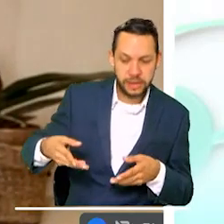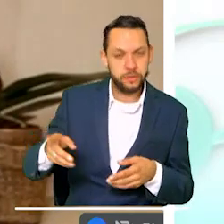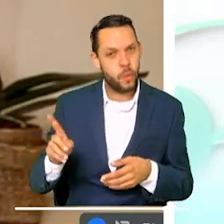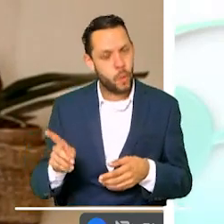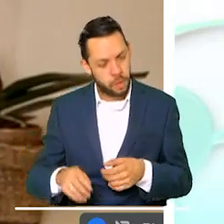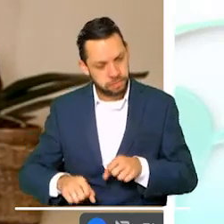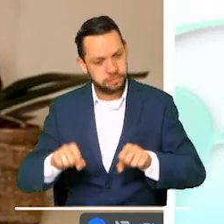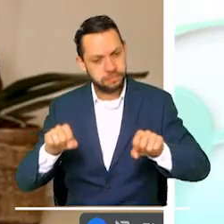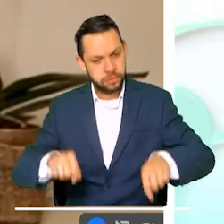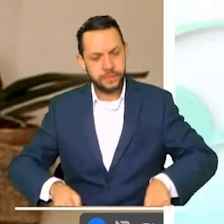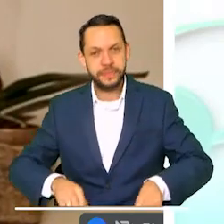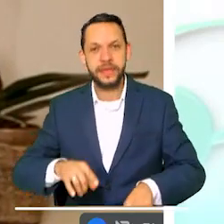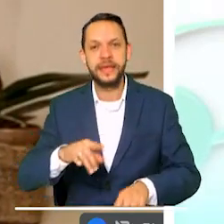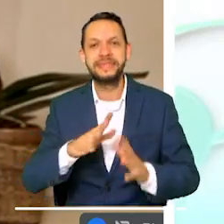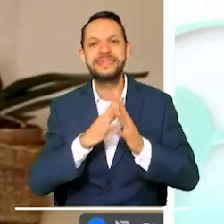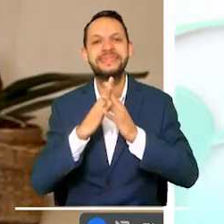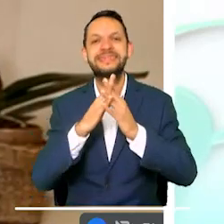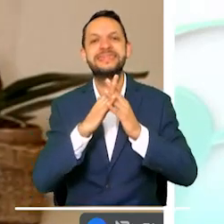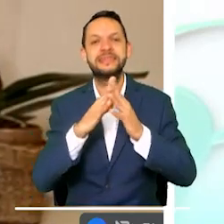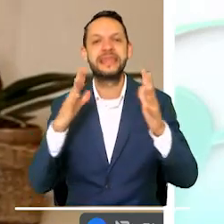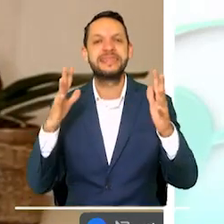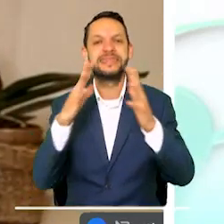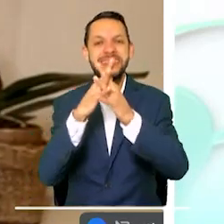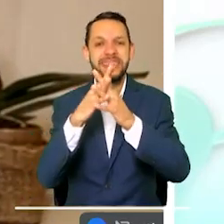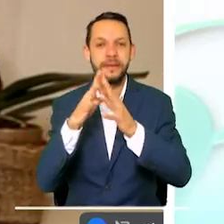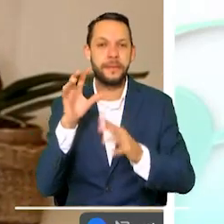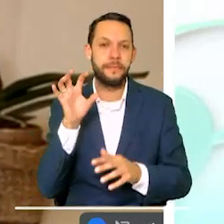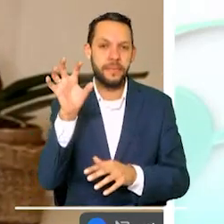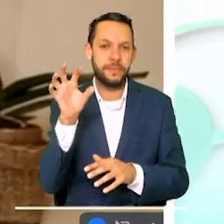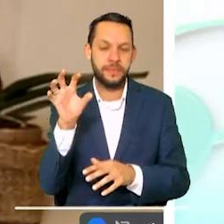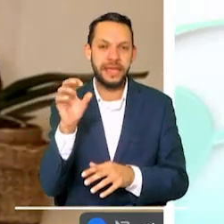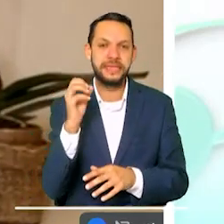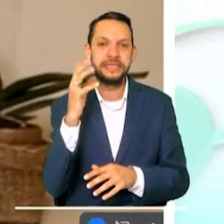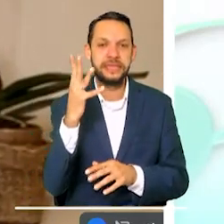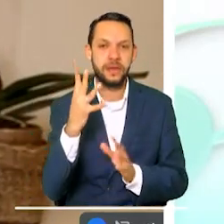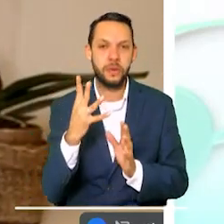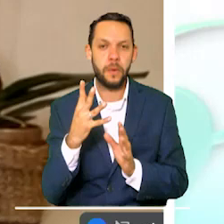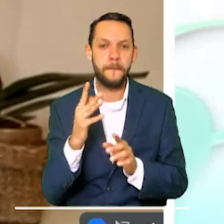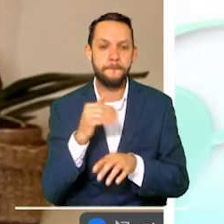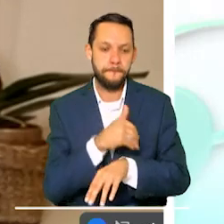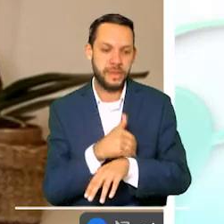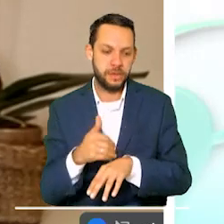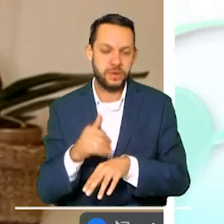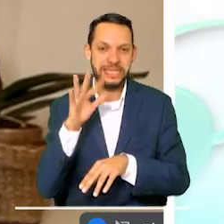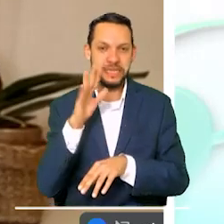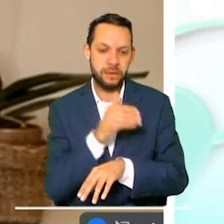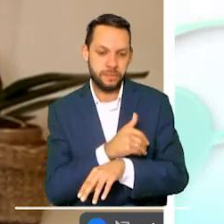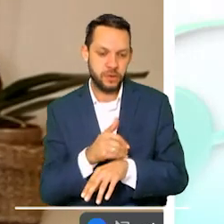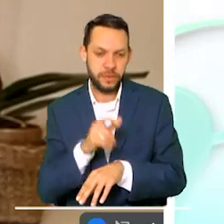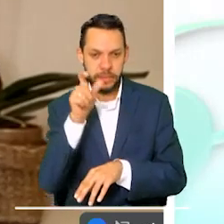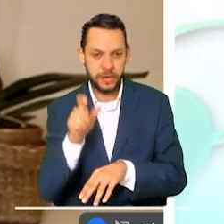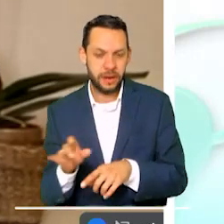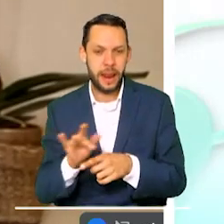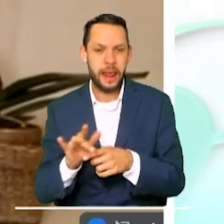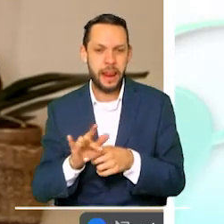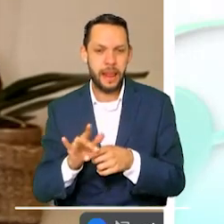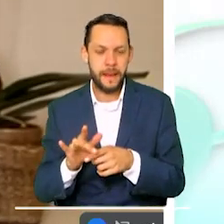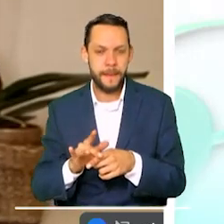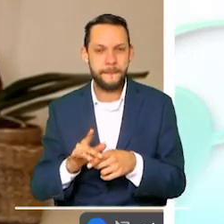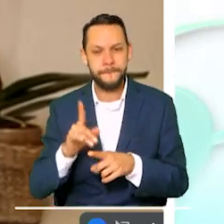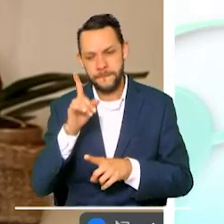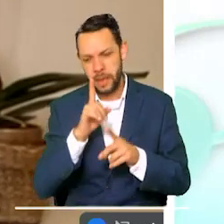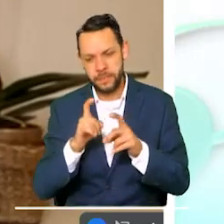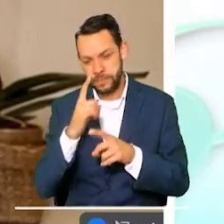ejemplo, en Estados Unidos hay 5 millones de practicantes de budismo. Y hoy en día, paralelo a esa cifra,